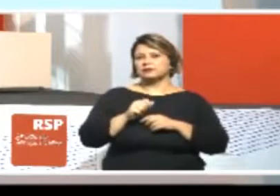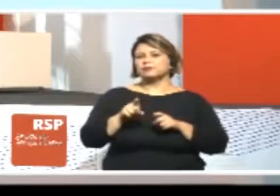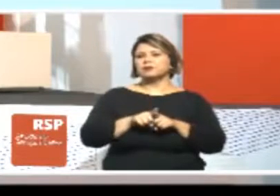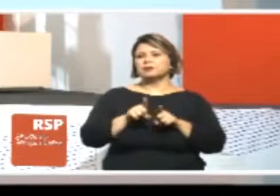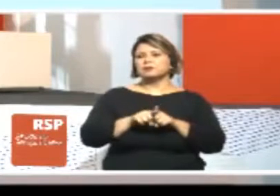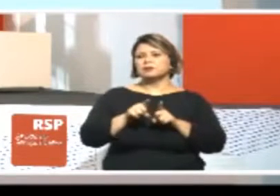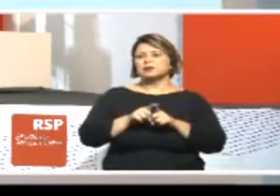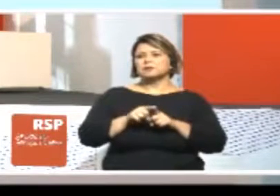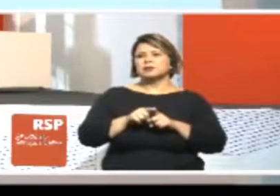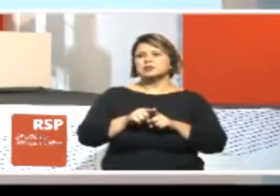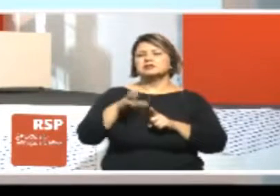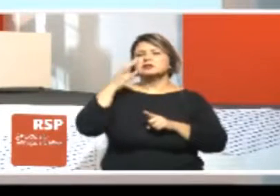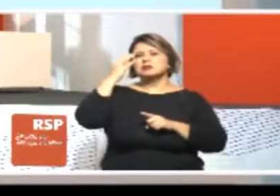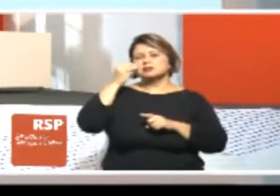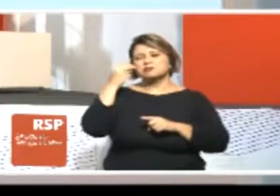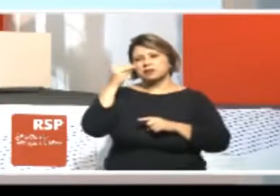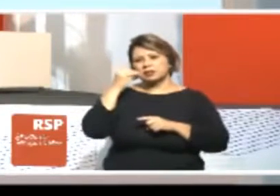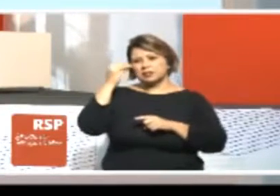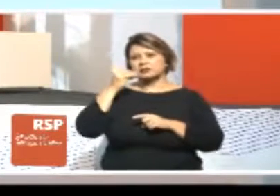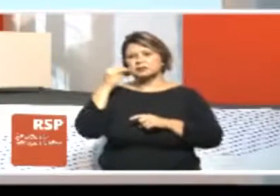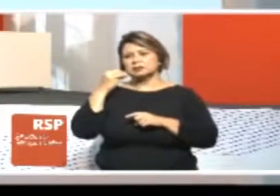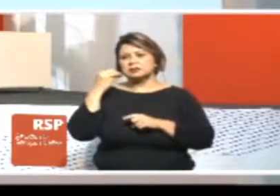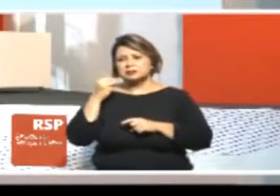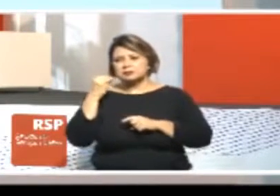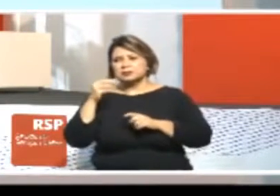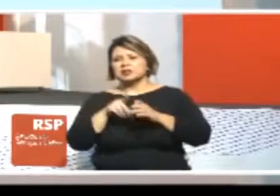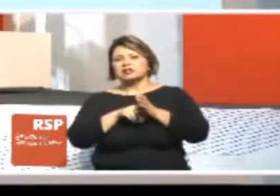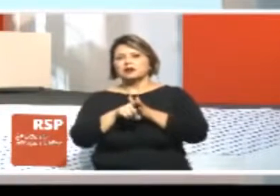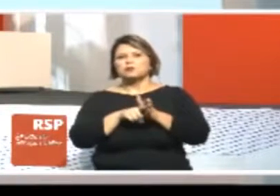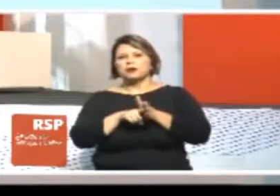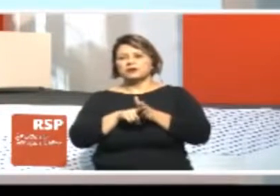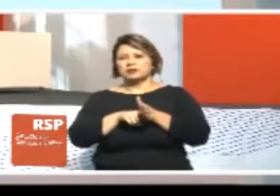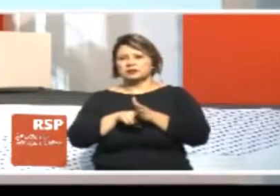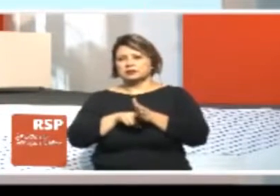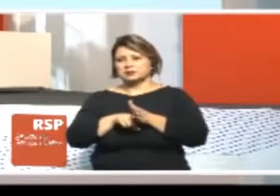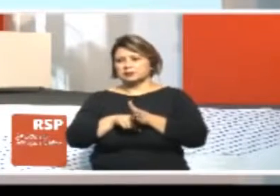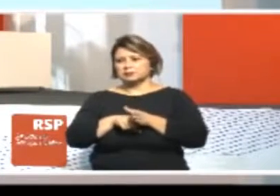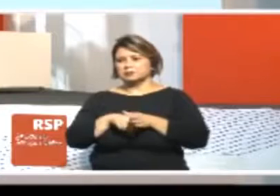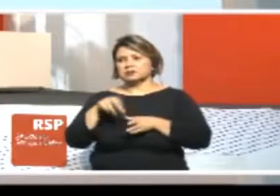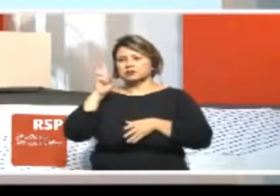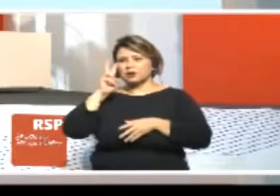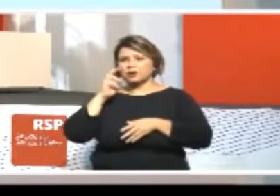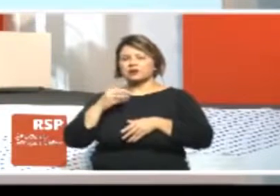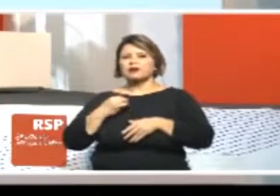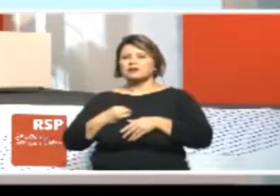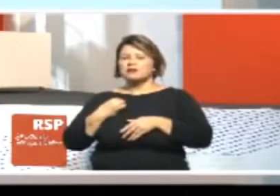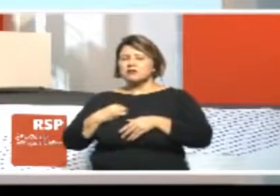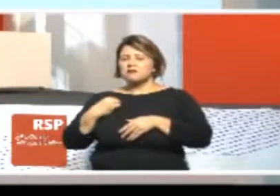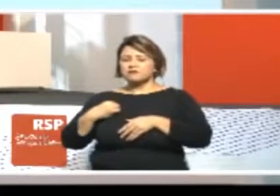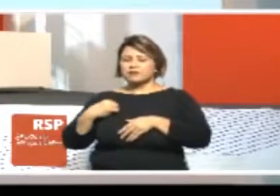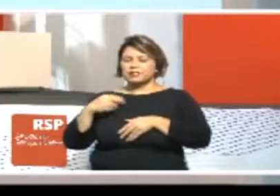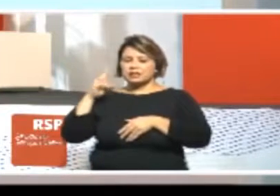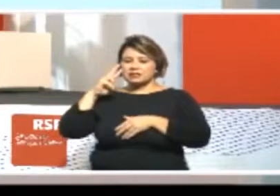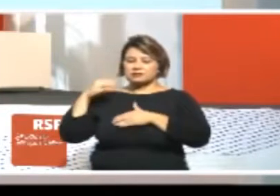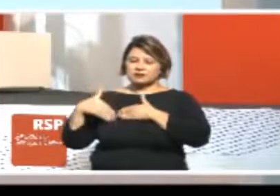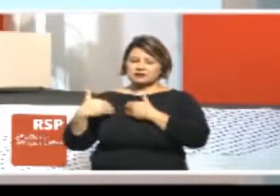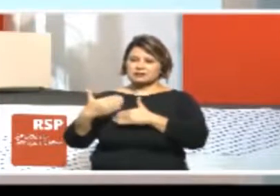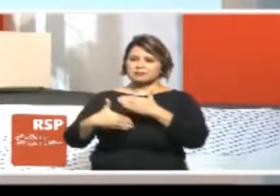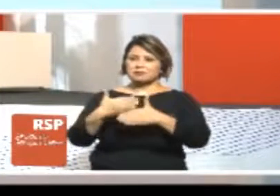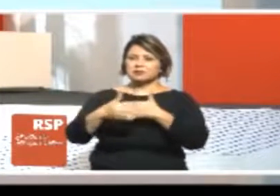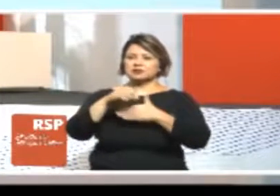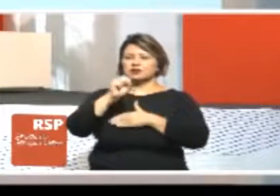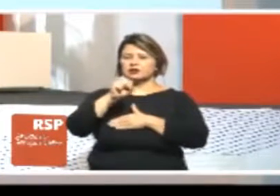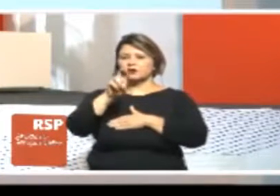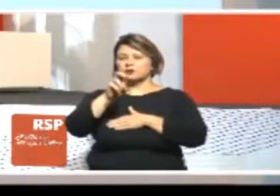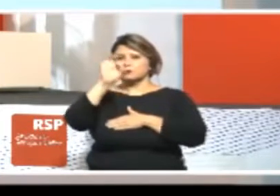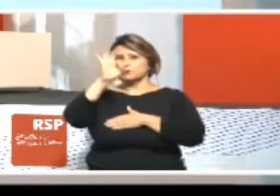esa también se evalúa en base a la hoja de vida, que encontré que solamente en el 85% de los casos, el